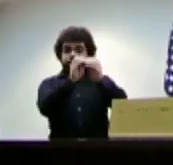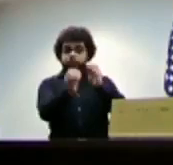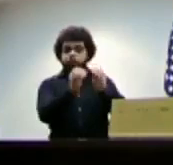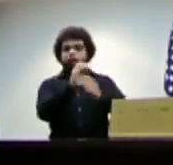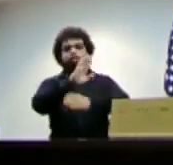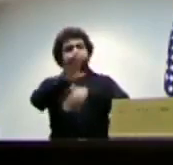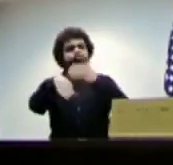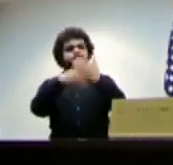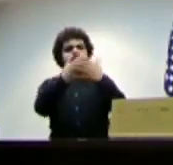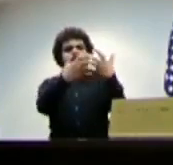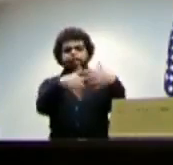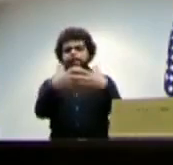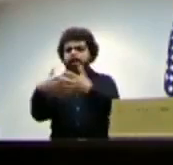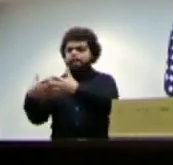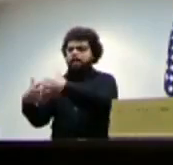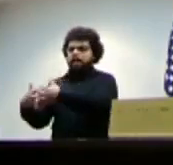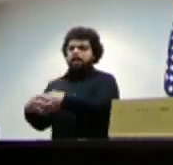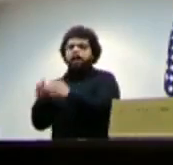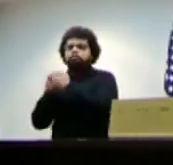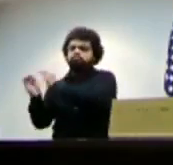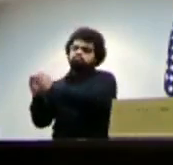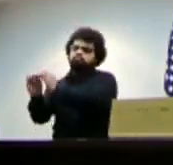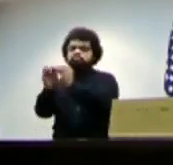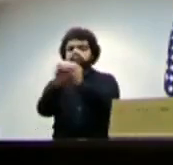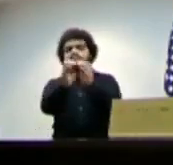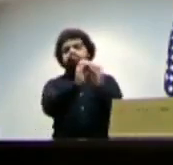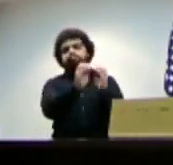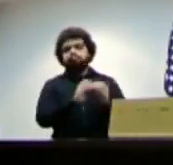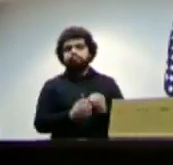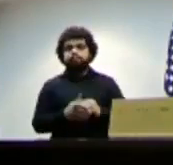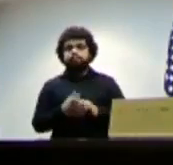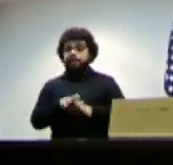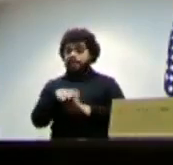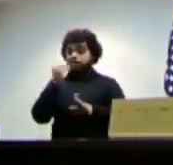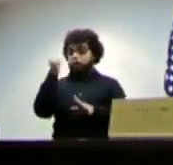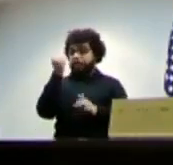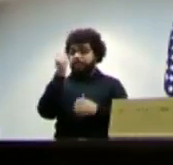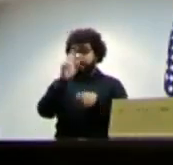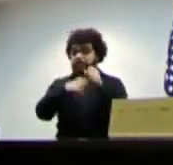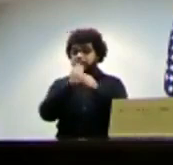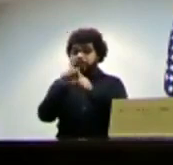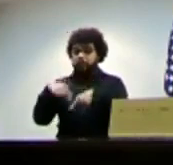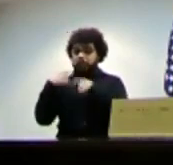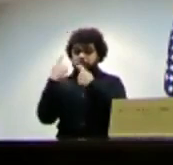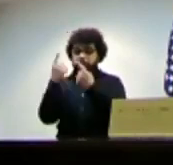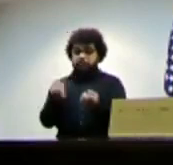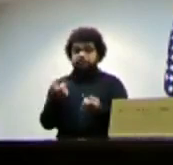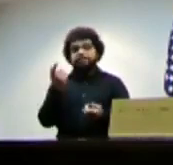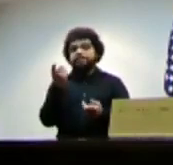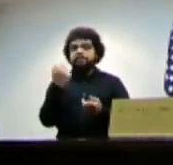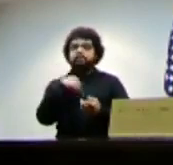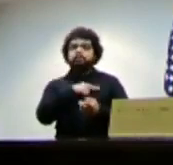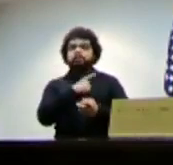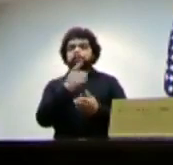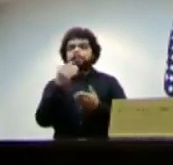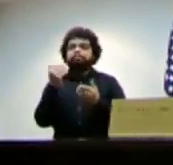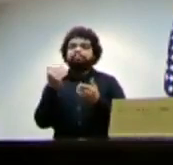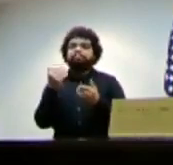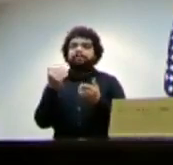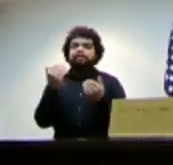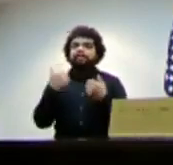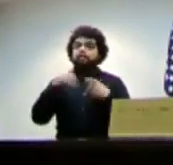unidades. En los pasados 10 años no podemos pasar por alto que hemos tenido unos eventos que nos han trastocado,